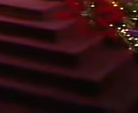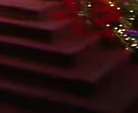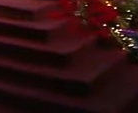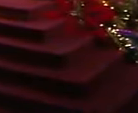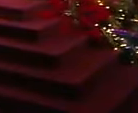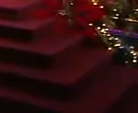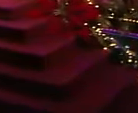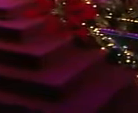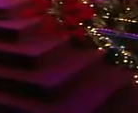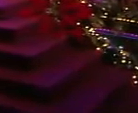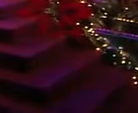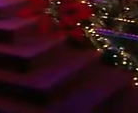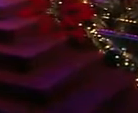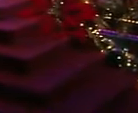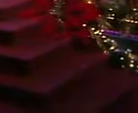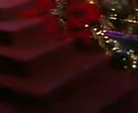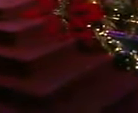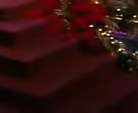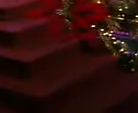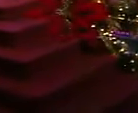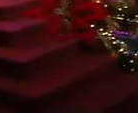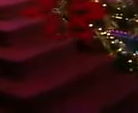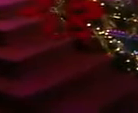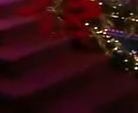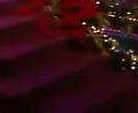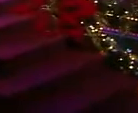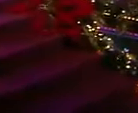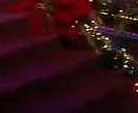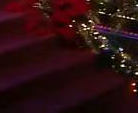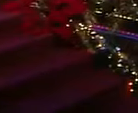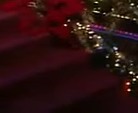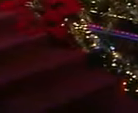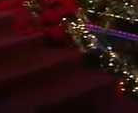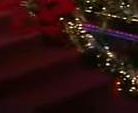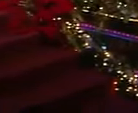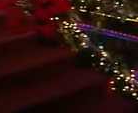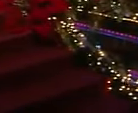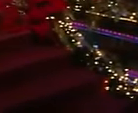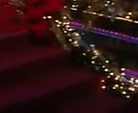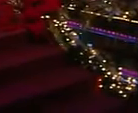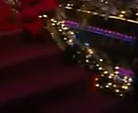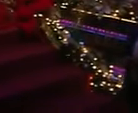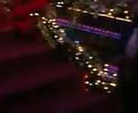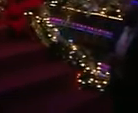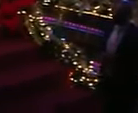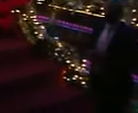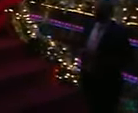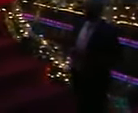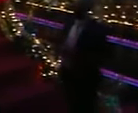alabaré a mi Señor. Juan vio el número de los